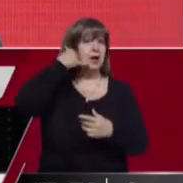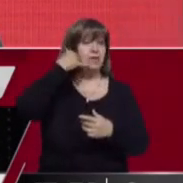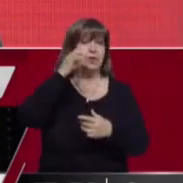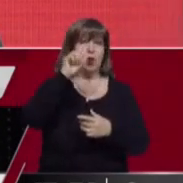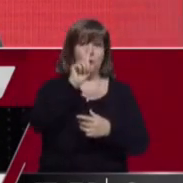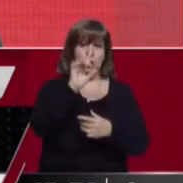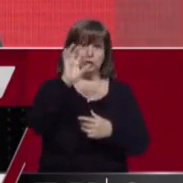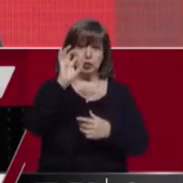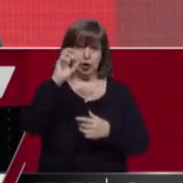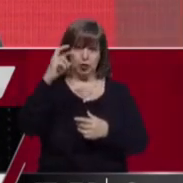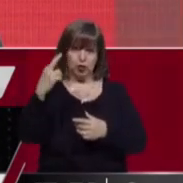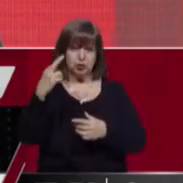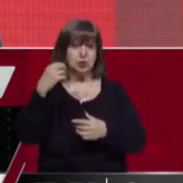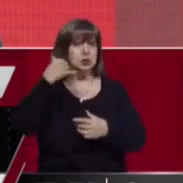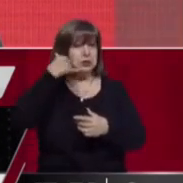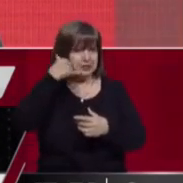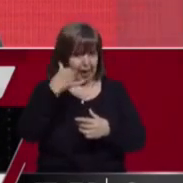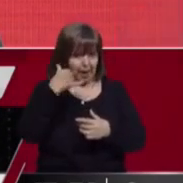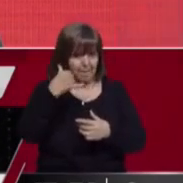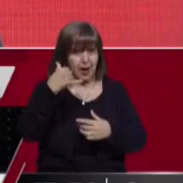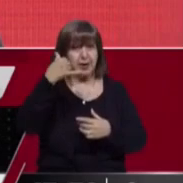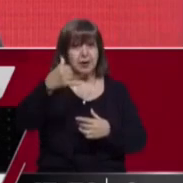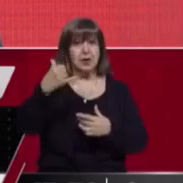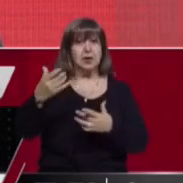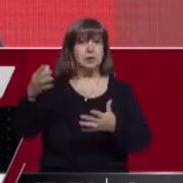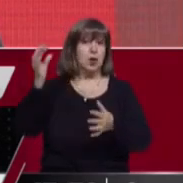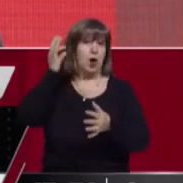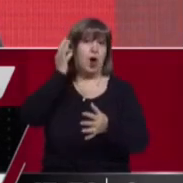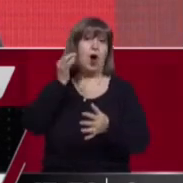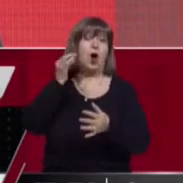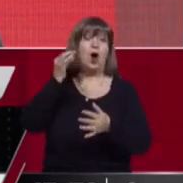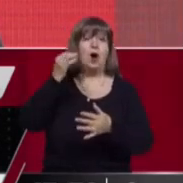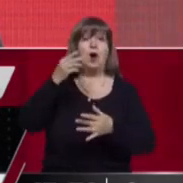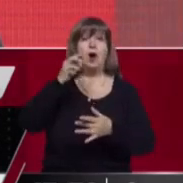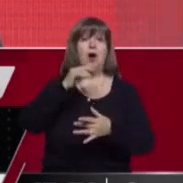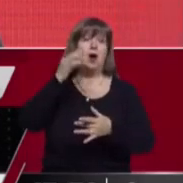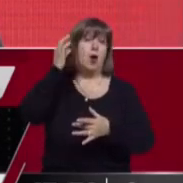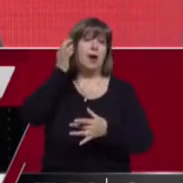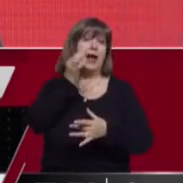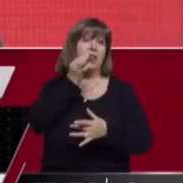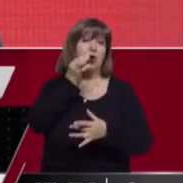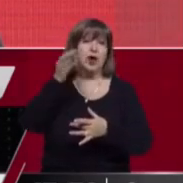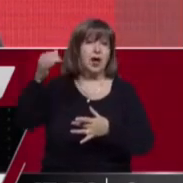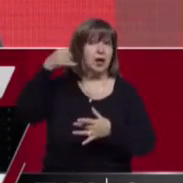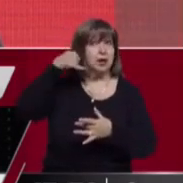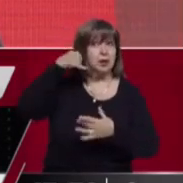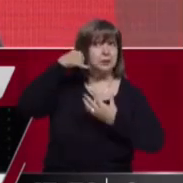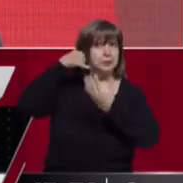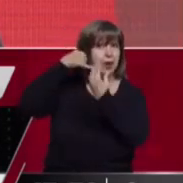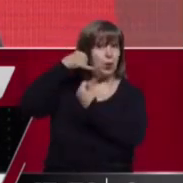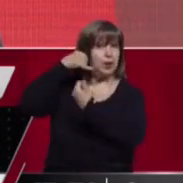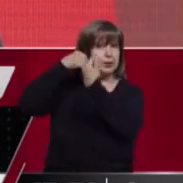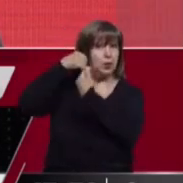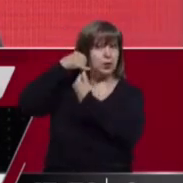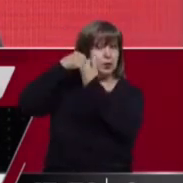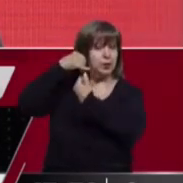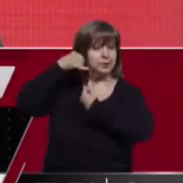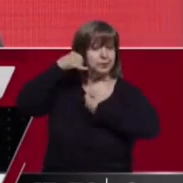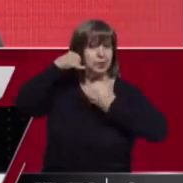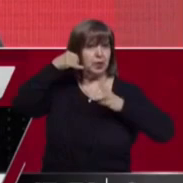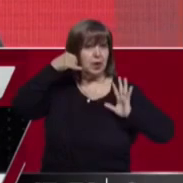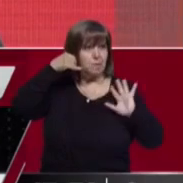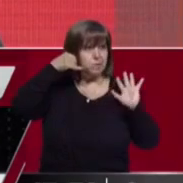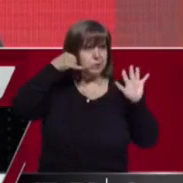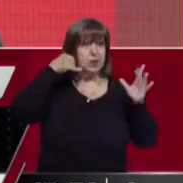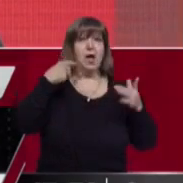los 18 años, está siendo vulnerado en el derecho a la dignidad, está siendo violentado, maltratado, abusado,